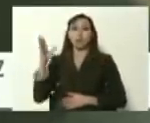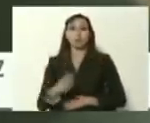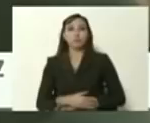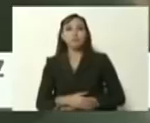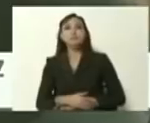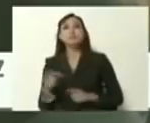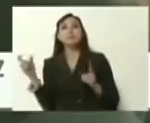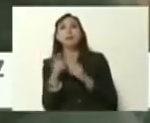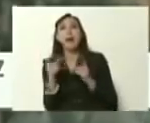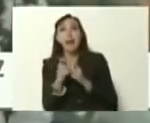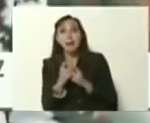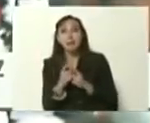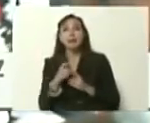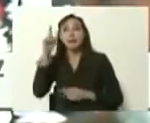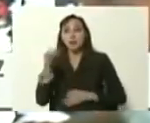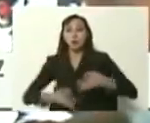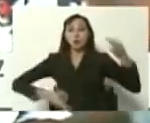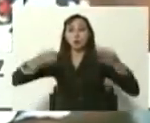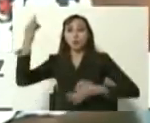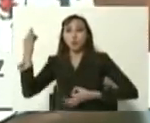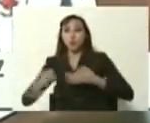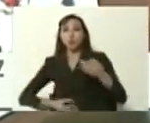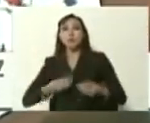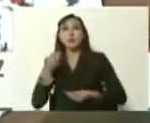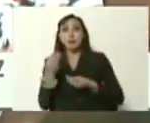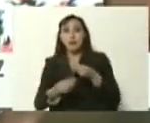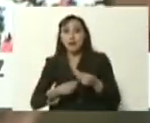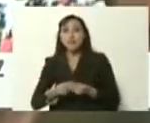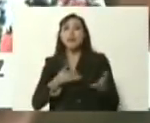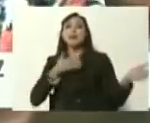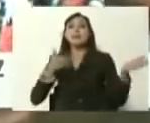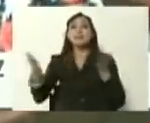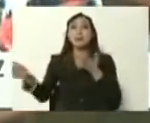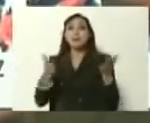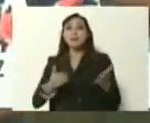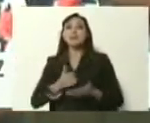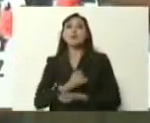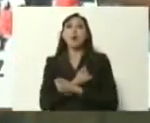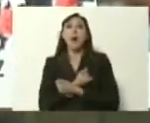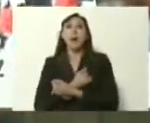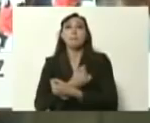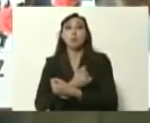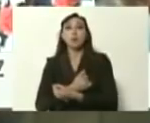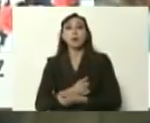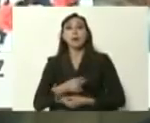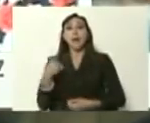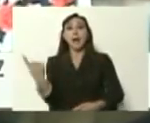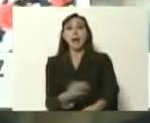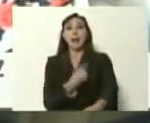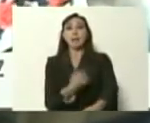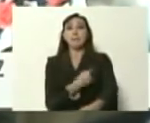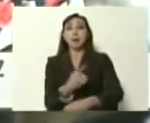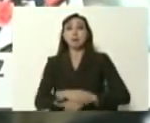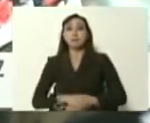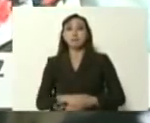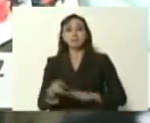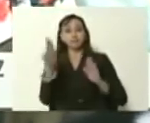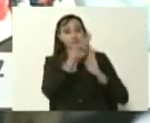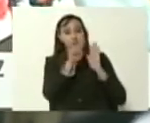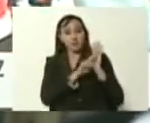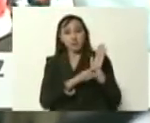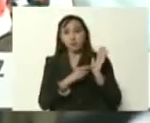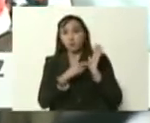en la justicia, la equidad, el servicio y el amor al prójimo. Los principios que los